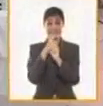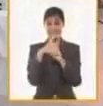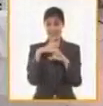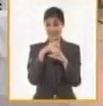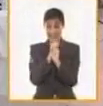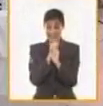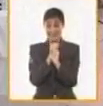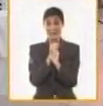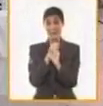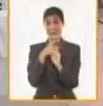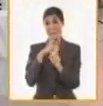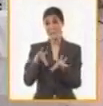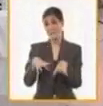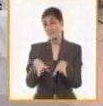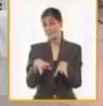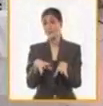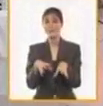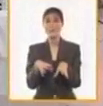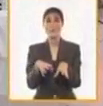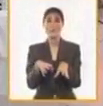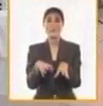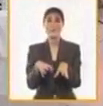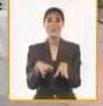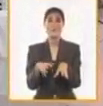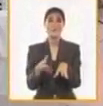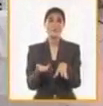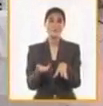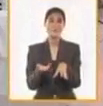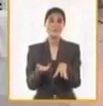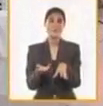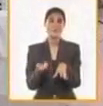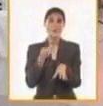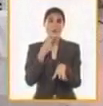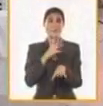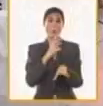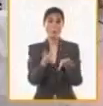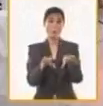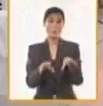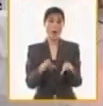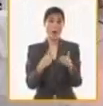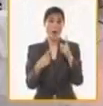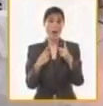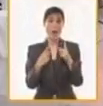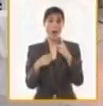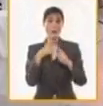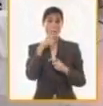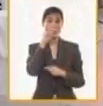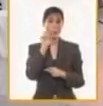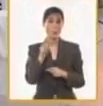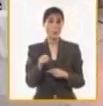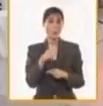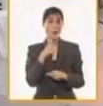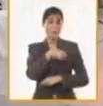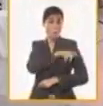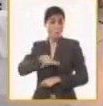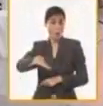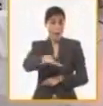ejemplo, la situación que había en esta parte en estos antiguos territorios ucranianos, en el Donbass, de población